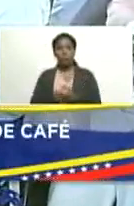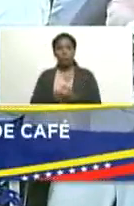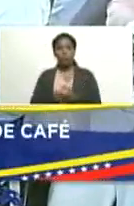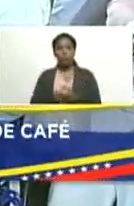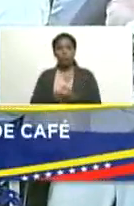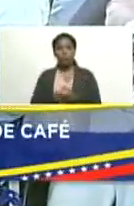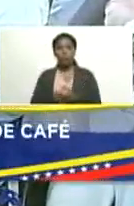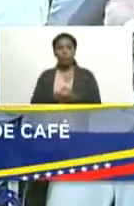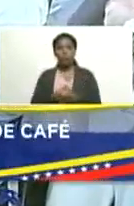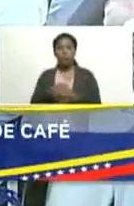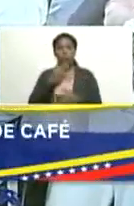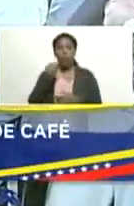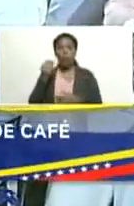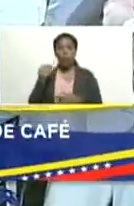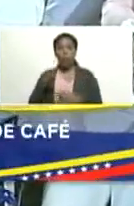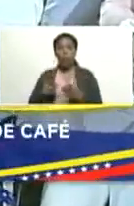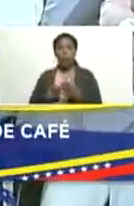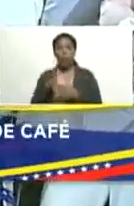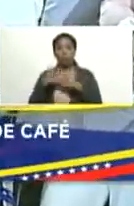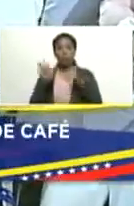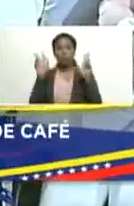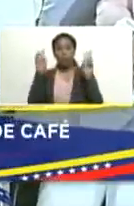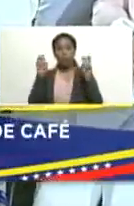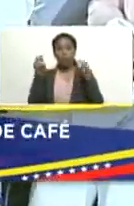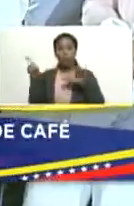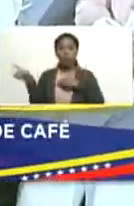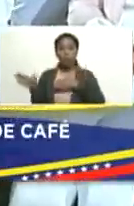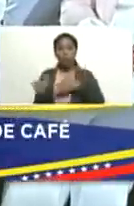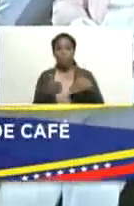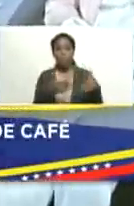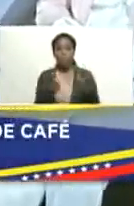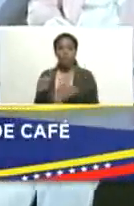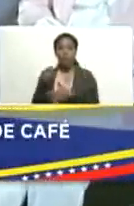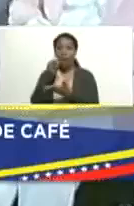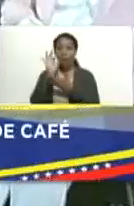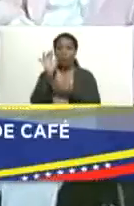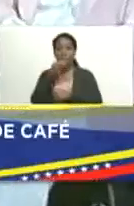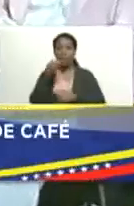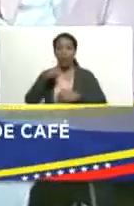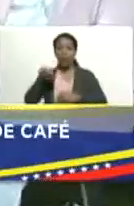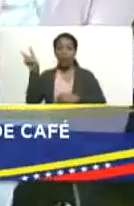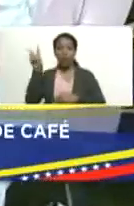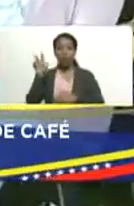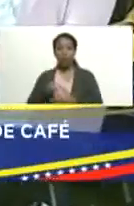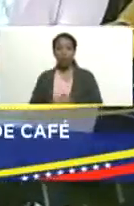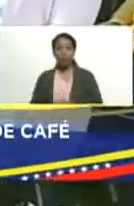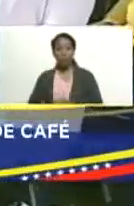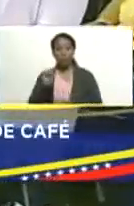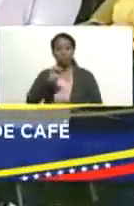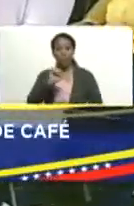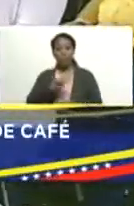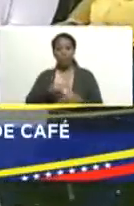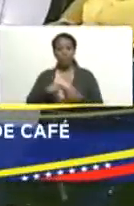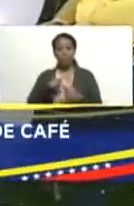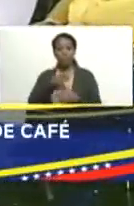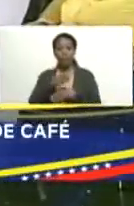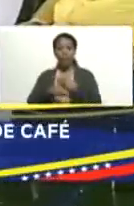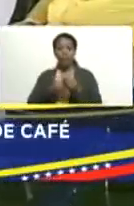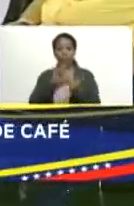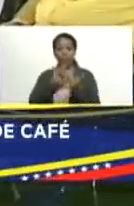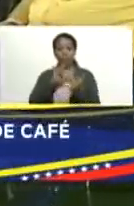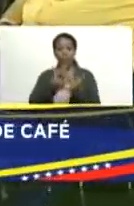fundadores y muchachas fundadoras de esta corriente del café de excelencia de Venezuela. Así correcto, que entonces vamos a dar el